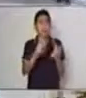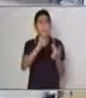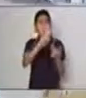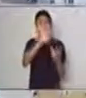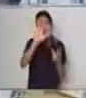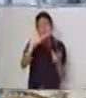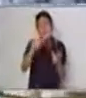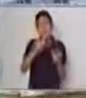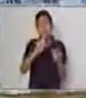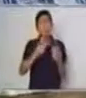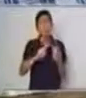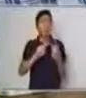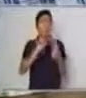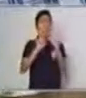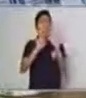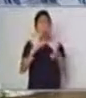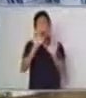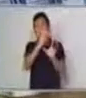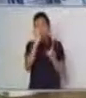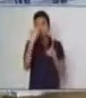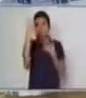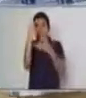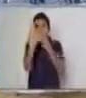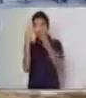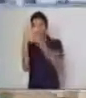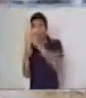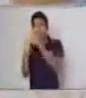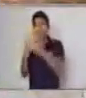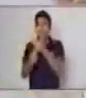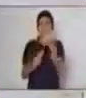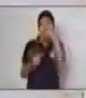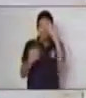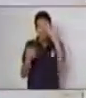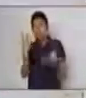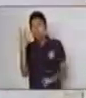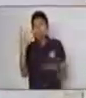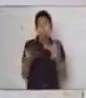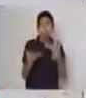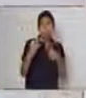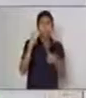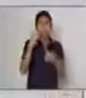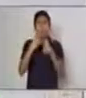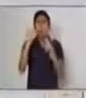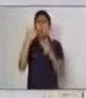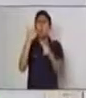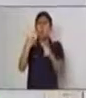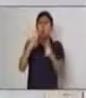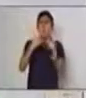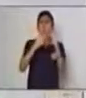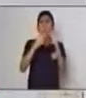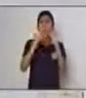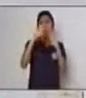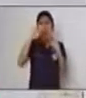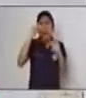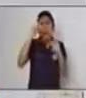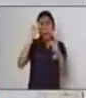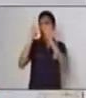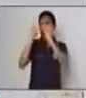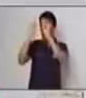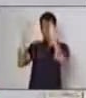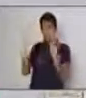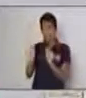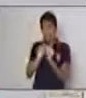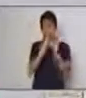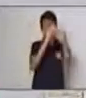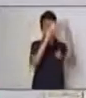45 y 75? Sería complicado ponerme a construir las tablas de multiplicar